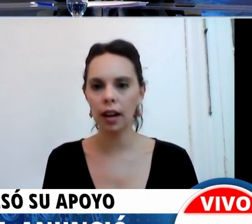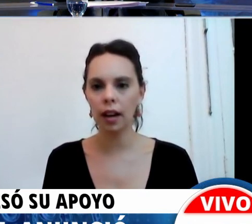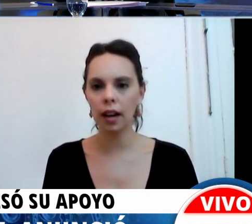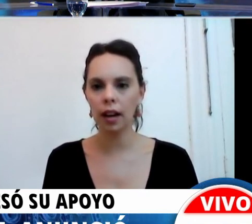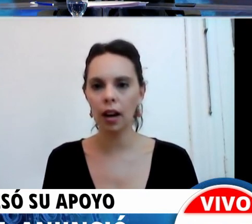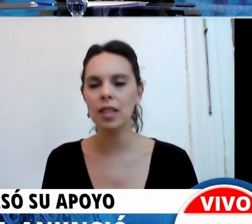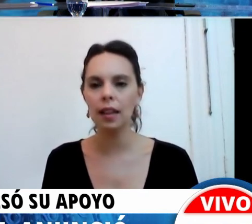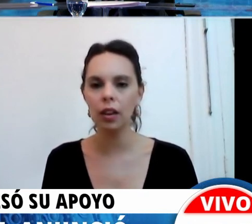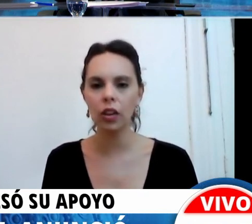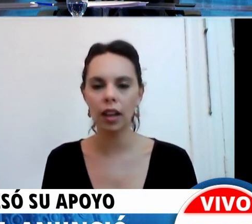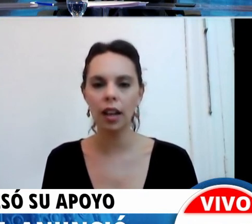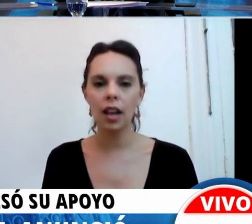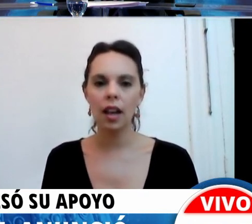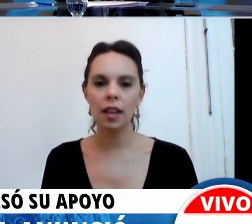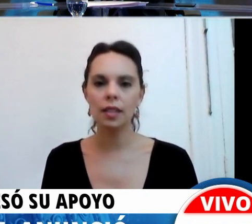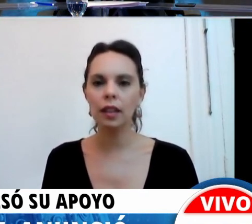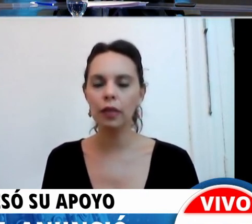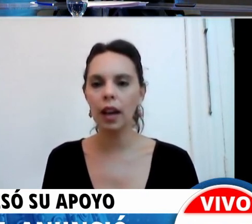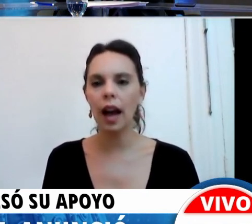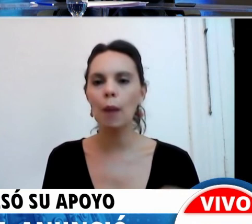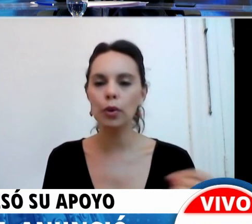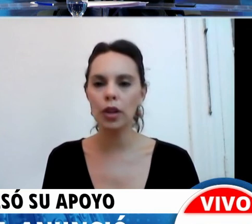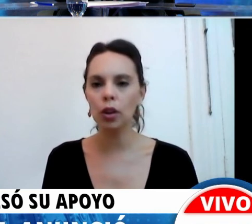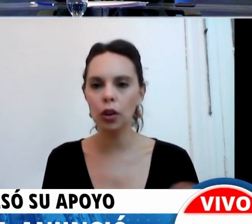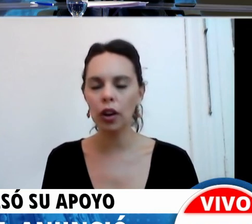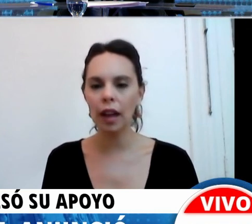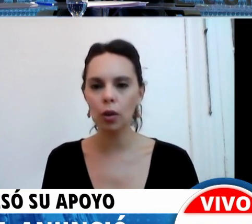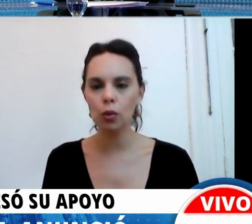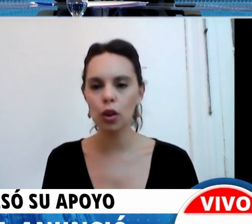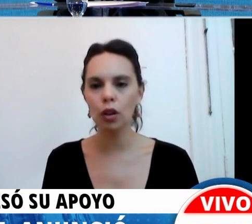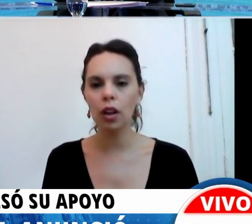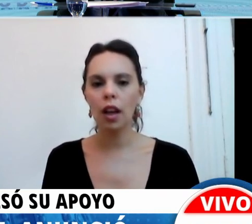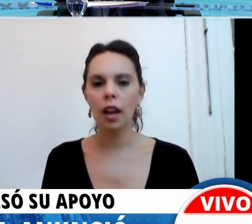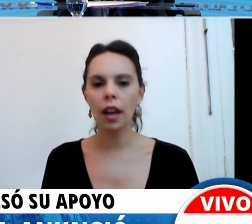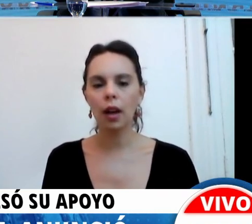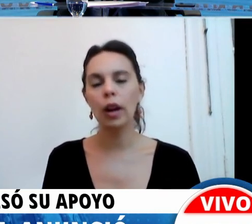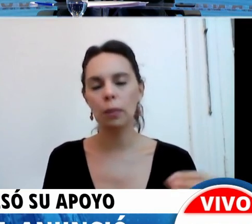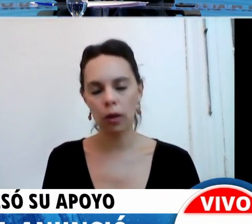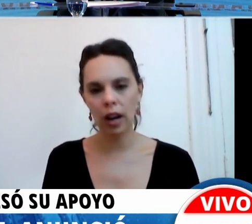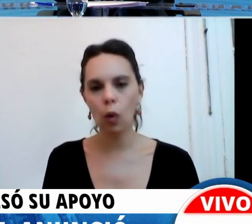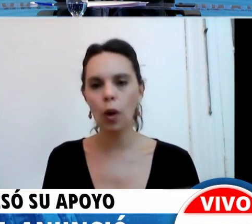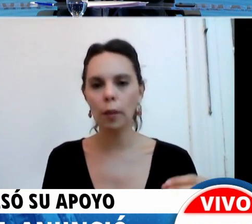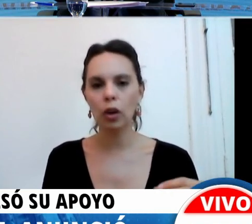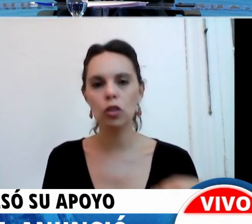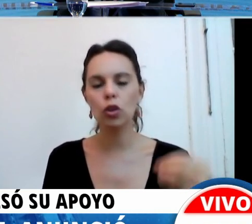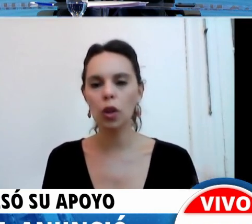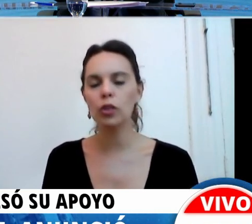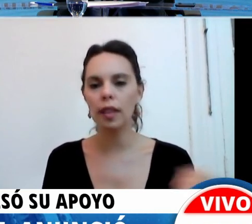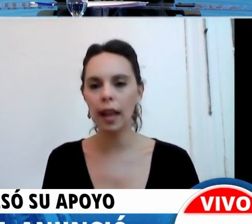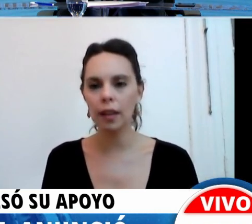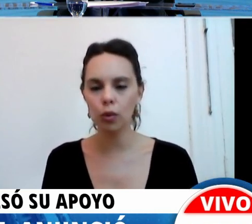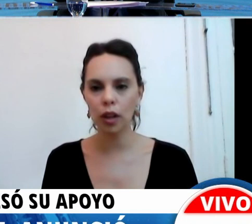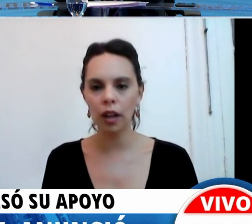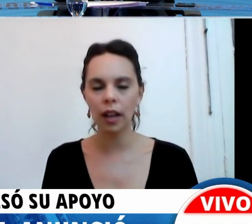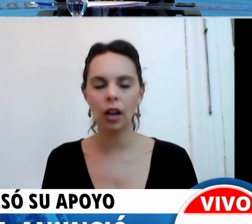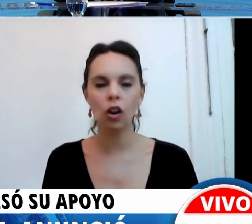la oposición. Más allá de lo que signifique apoyar o no la discusión o el acuerdo, mejor dicho, cuando se dé